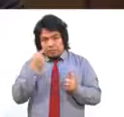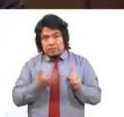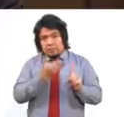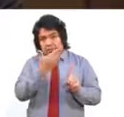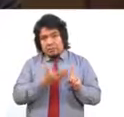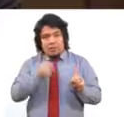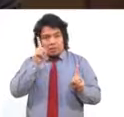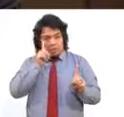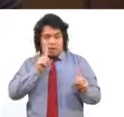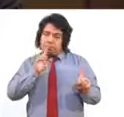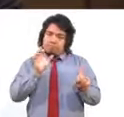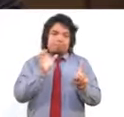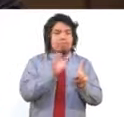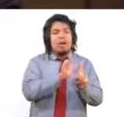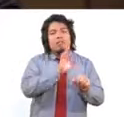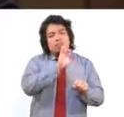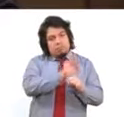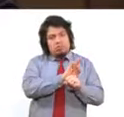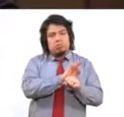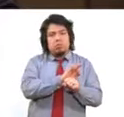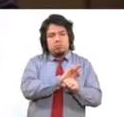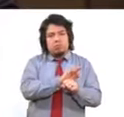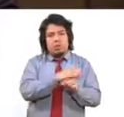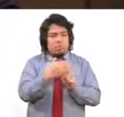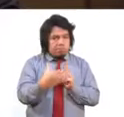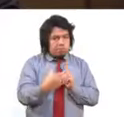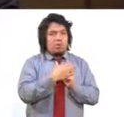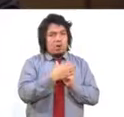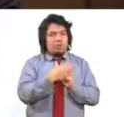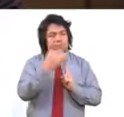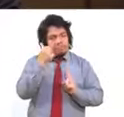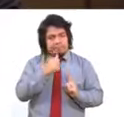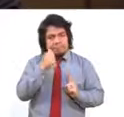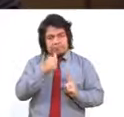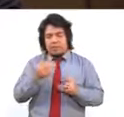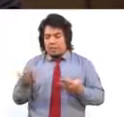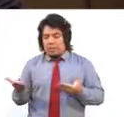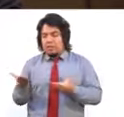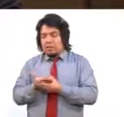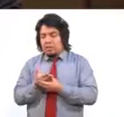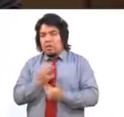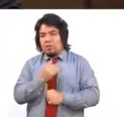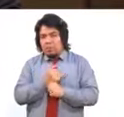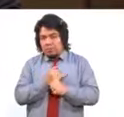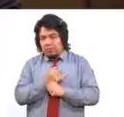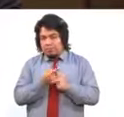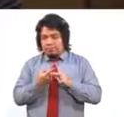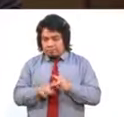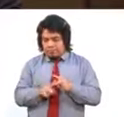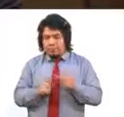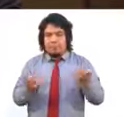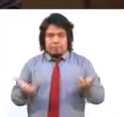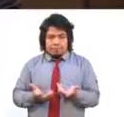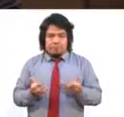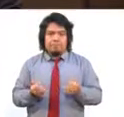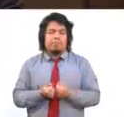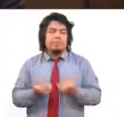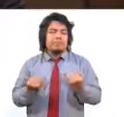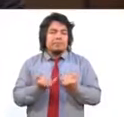dictar las medidas de protección, integrar rápidamente la carpeta lo más rápido que pueda, en función de